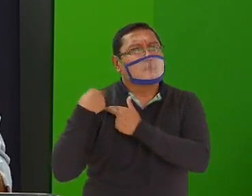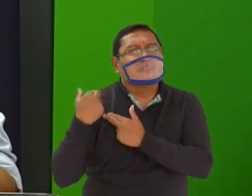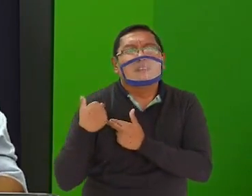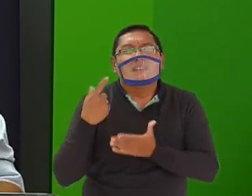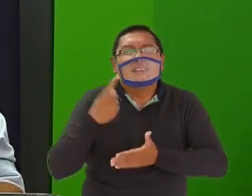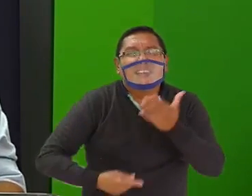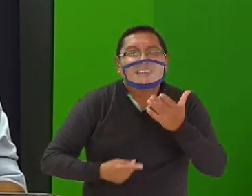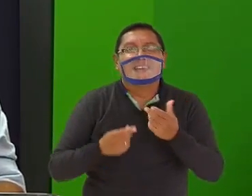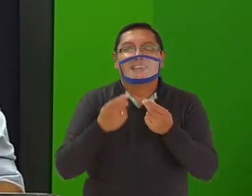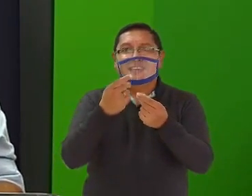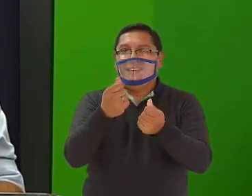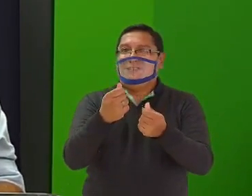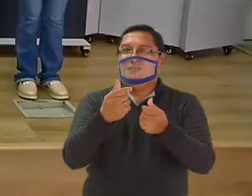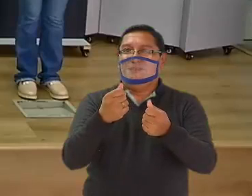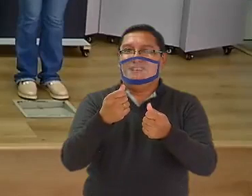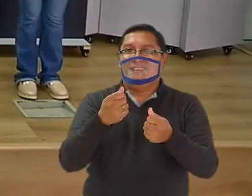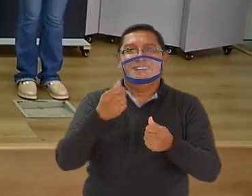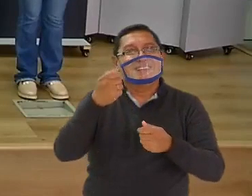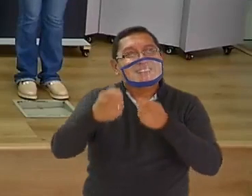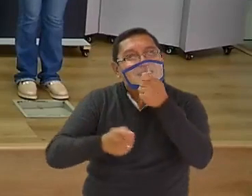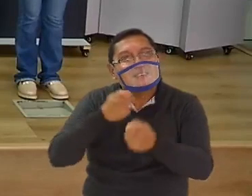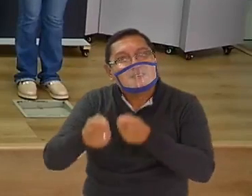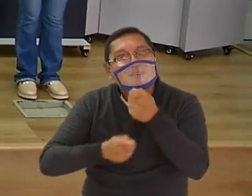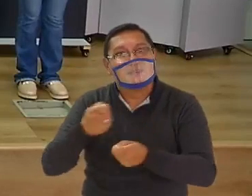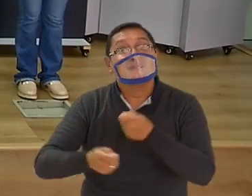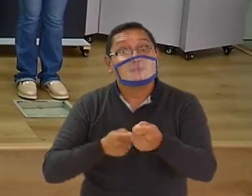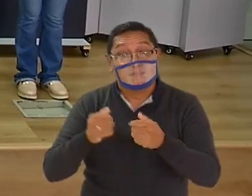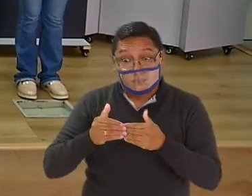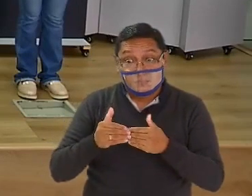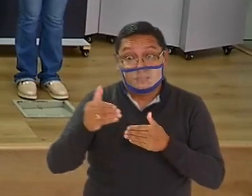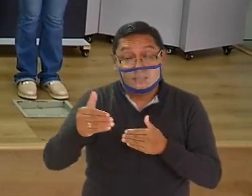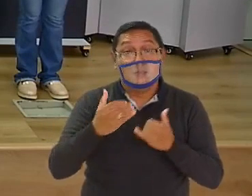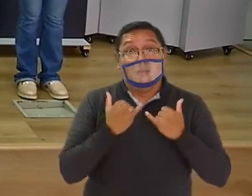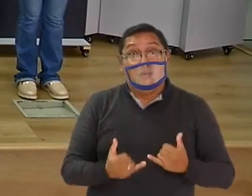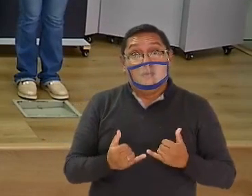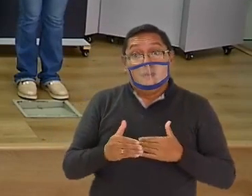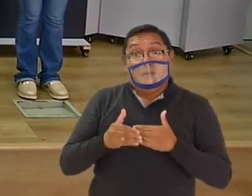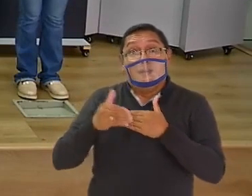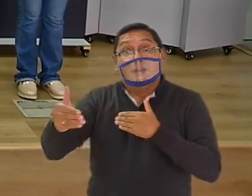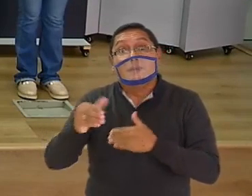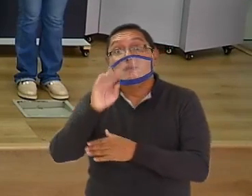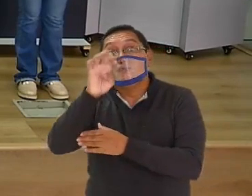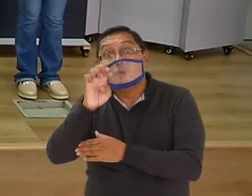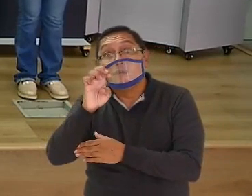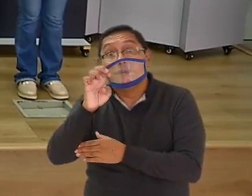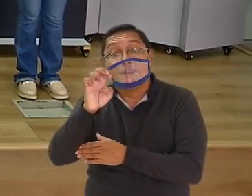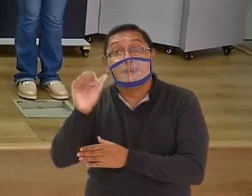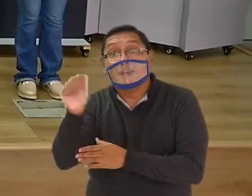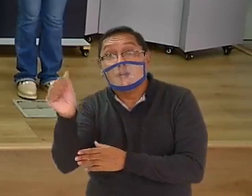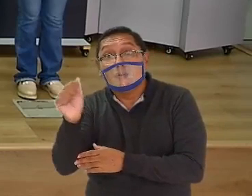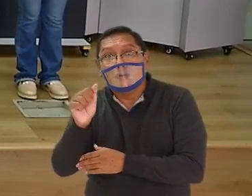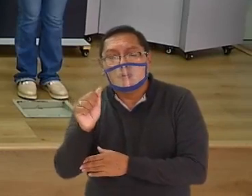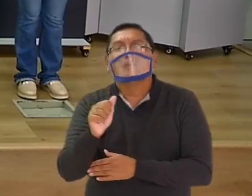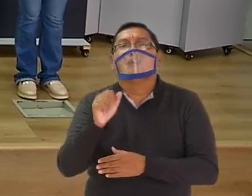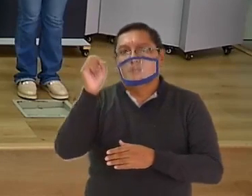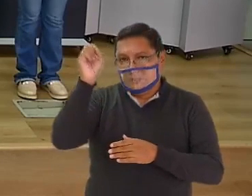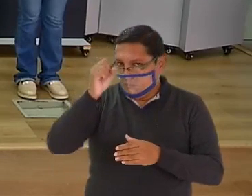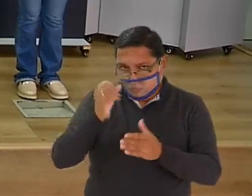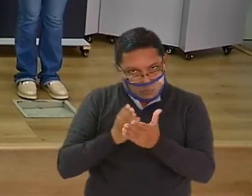vida económica de la ciudad. Por ahora, hasta el 9 de agosto, mantendremos el aislamiento